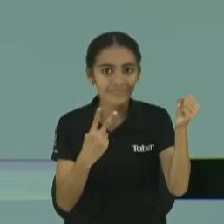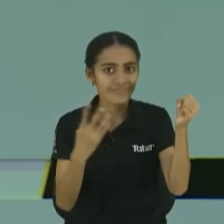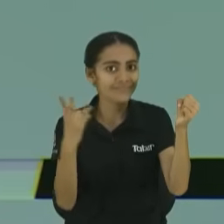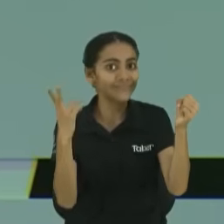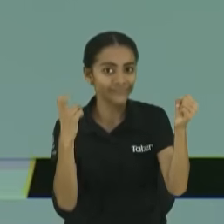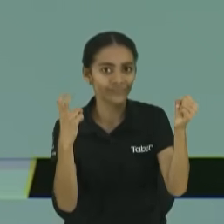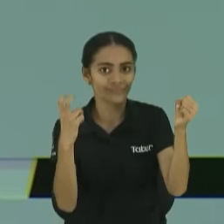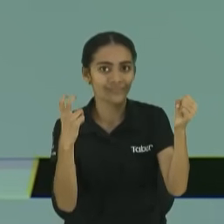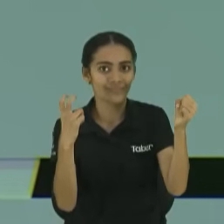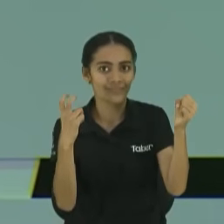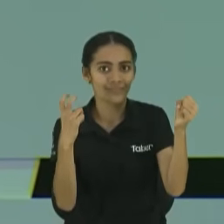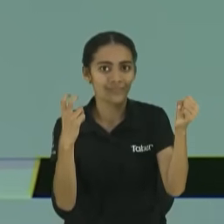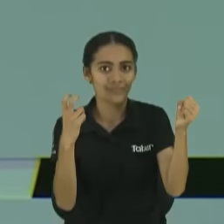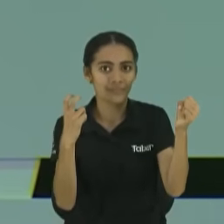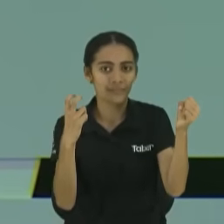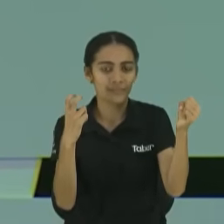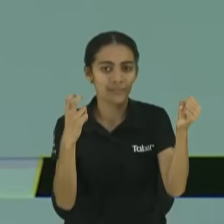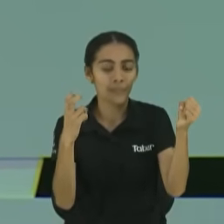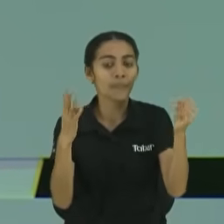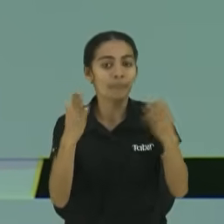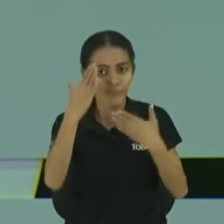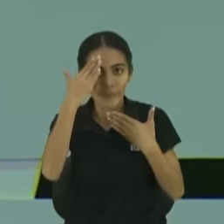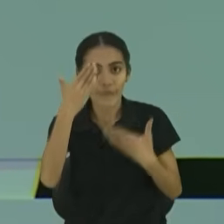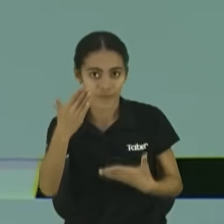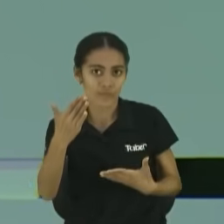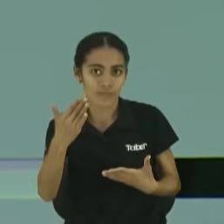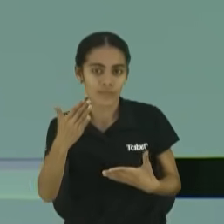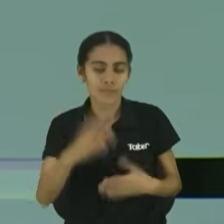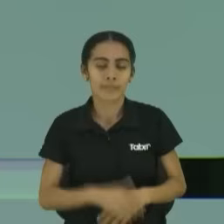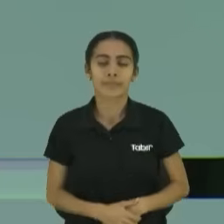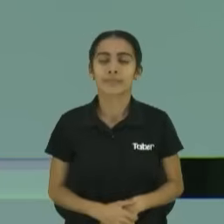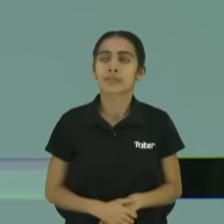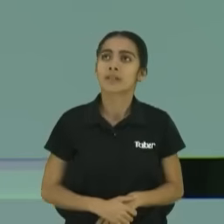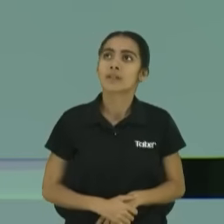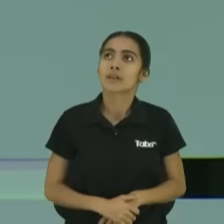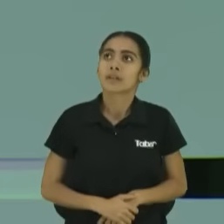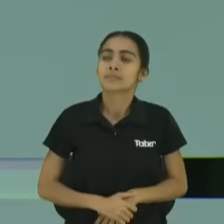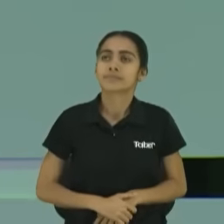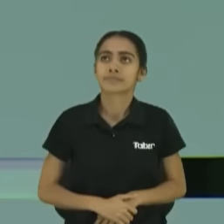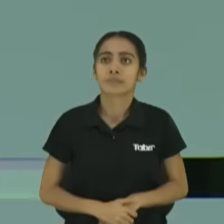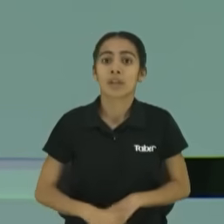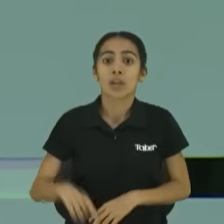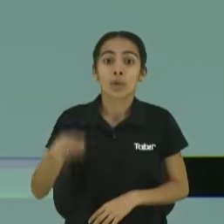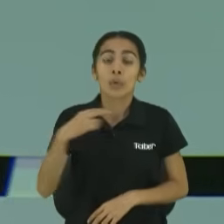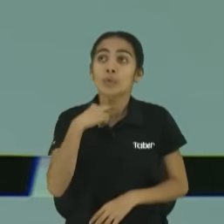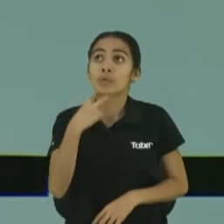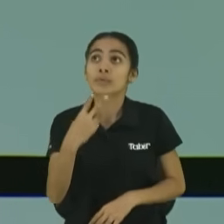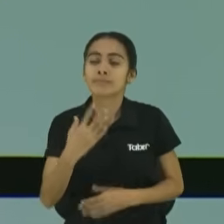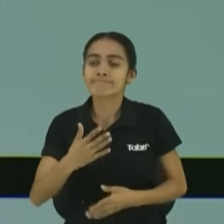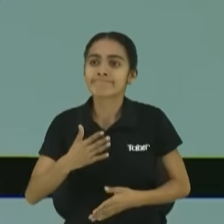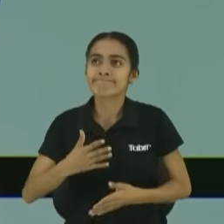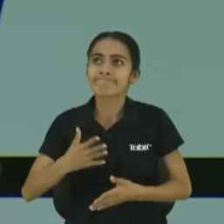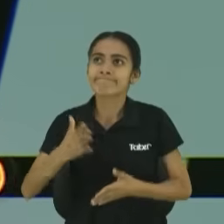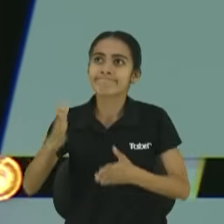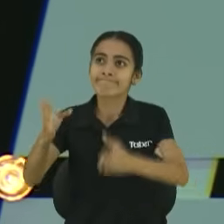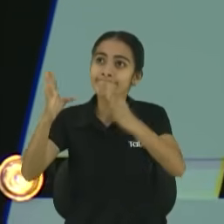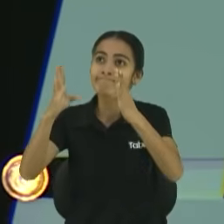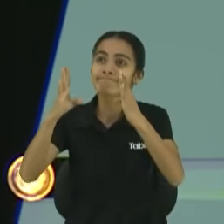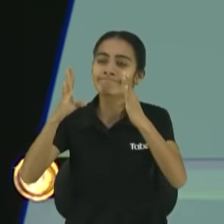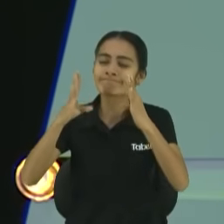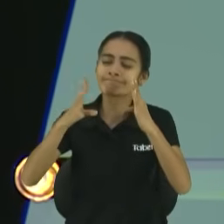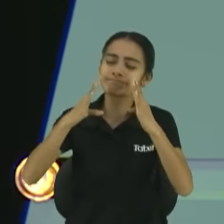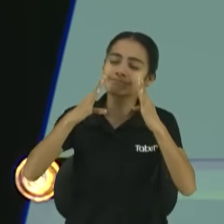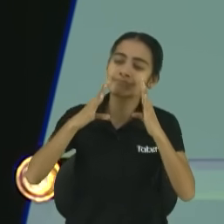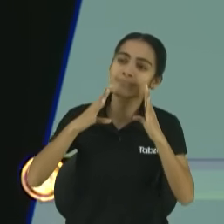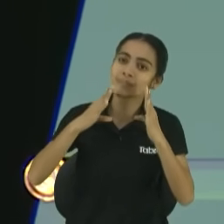voz. Puedo oír tu voz llamando. Puedo oír tu voz llamando. Puedo oír tu voz